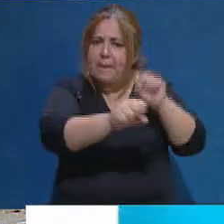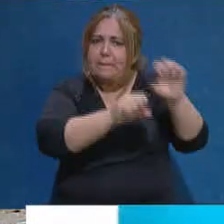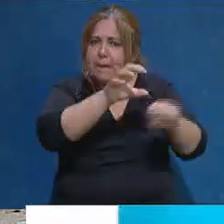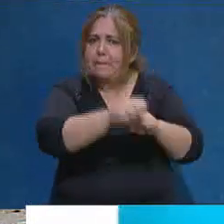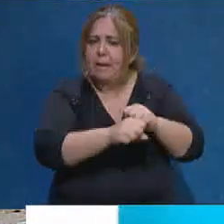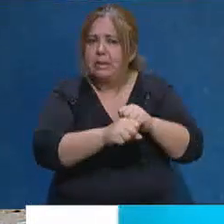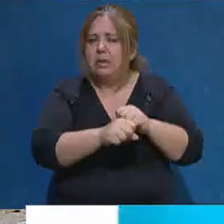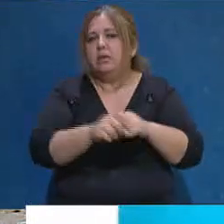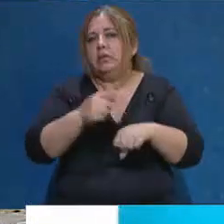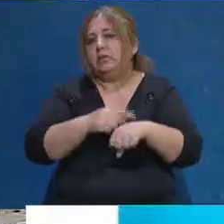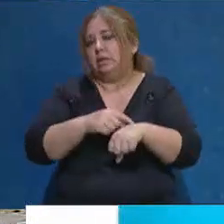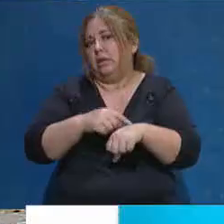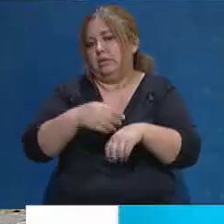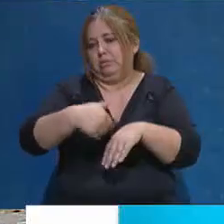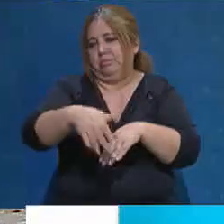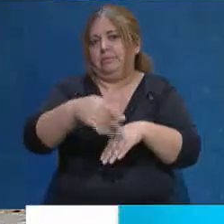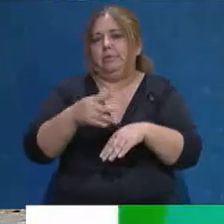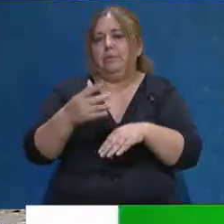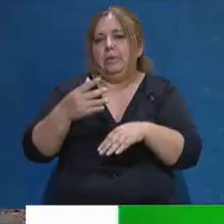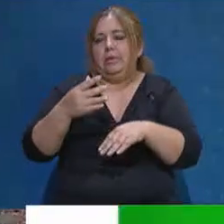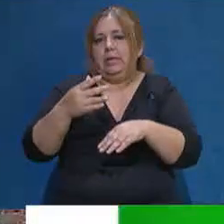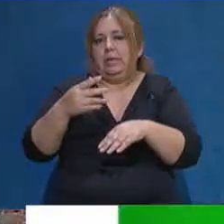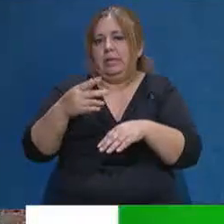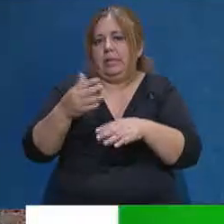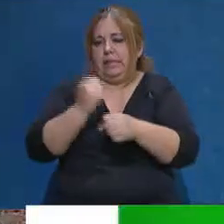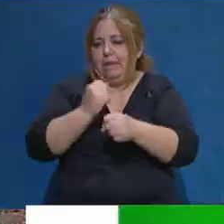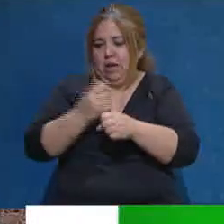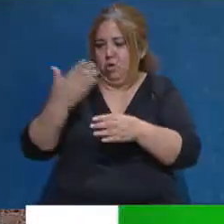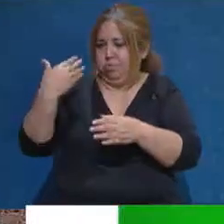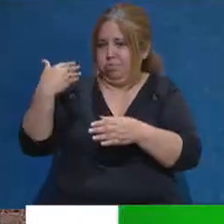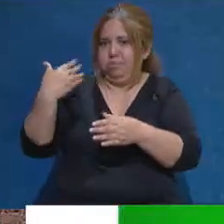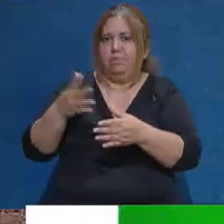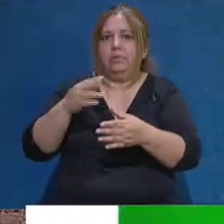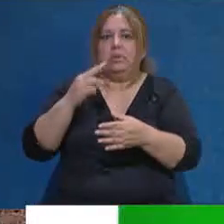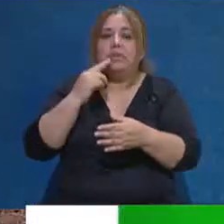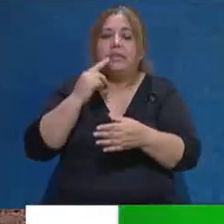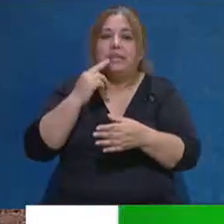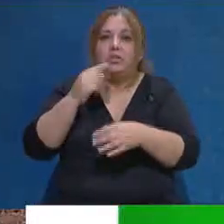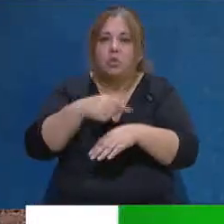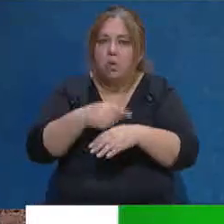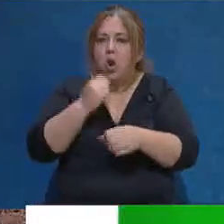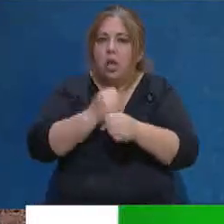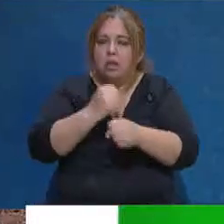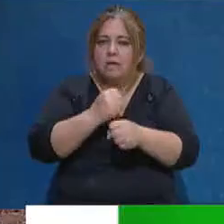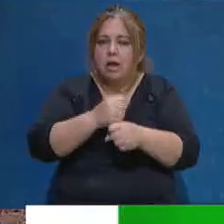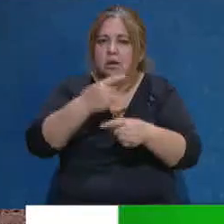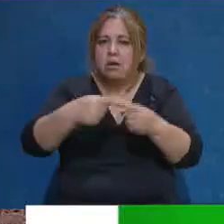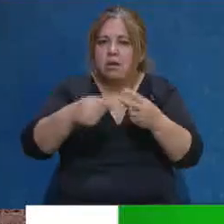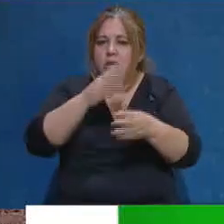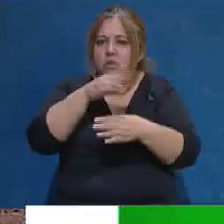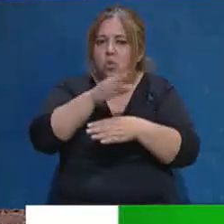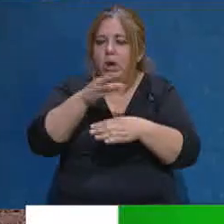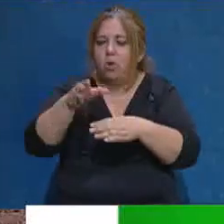horas, 45 kilos de marihuana Sí, 45 ladrillos secuestrado de y marihuana. 6 personas que han sido detenidas. Siete ¿De qué personas se trata